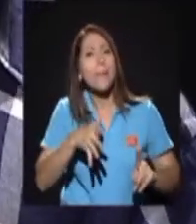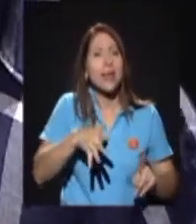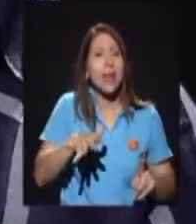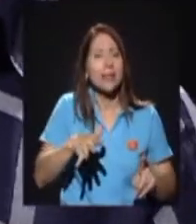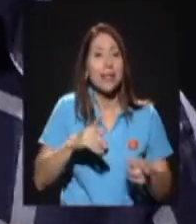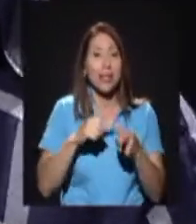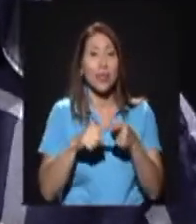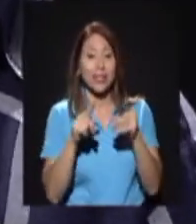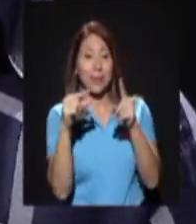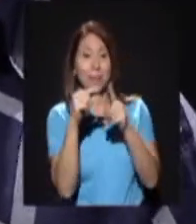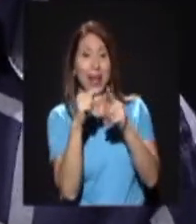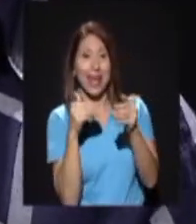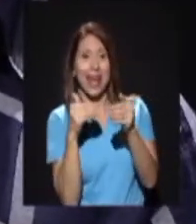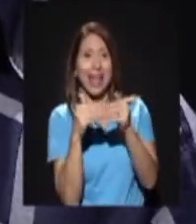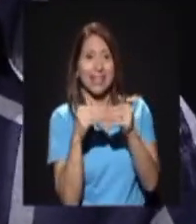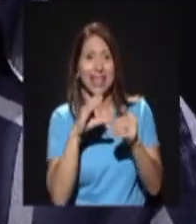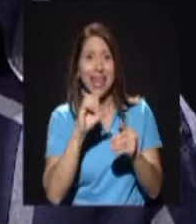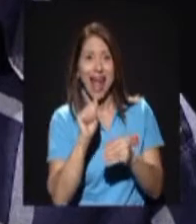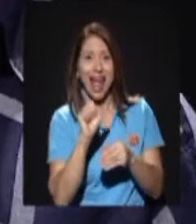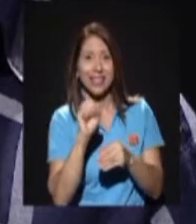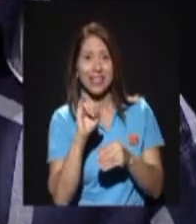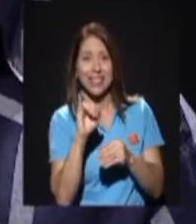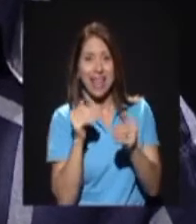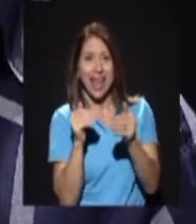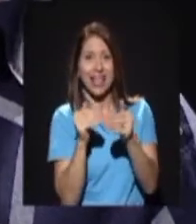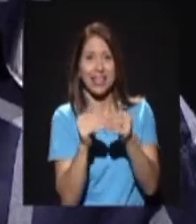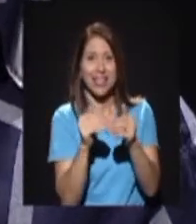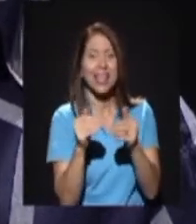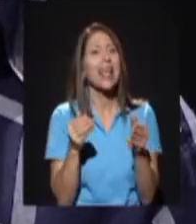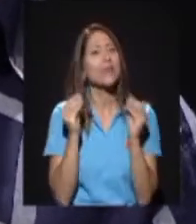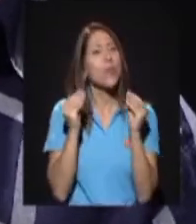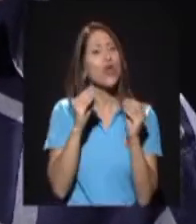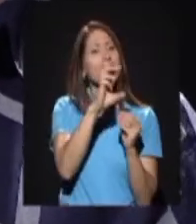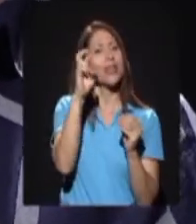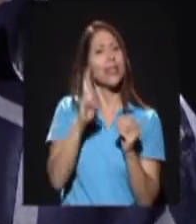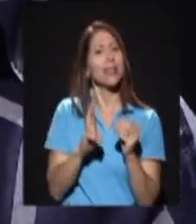es muy tico, ¿verdad? Los ticos somos muy dados a hacer las cosas casi.